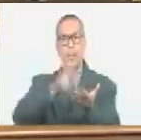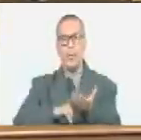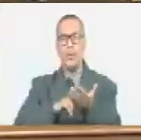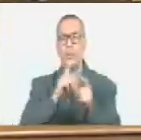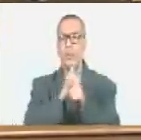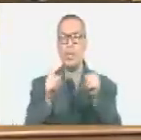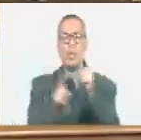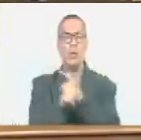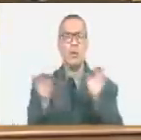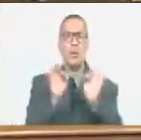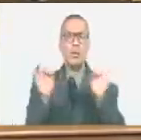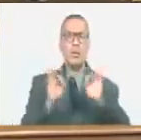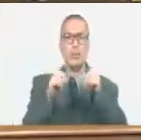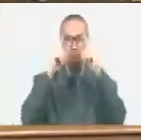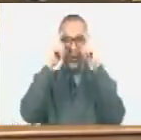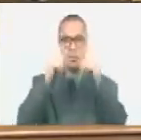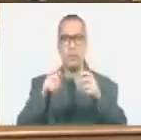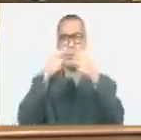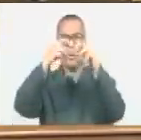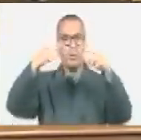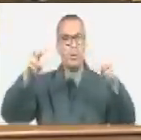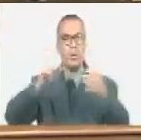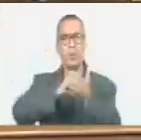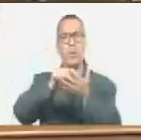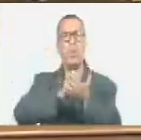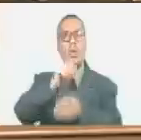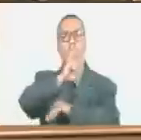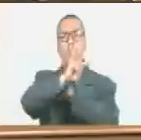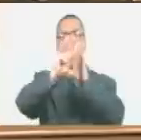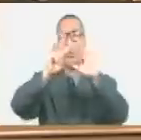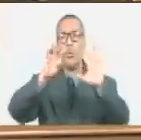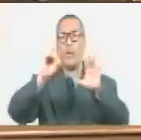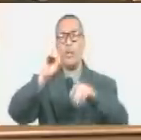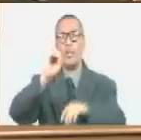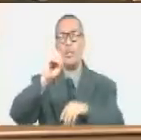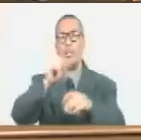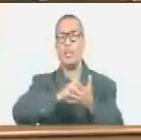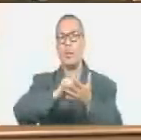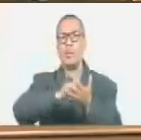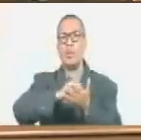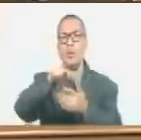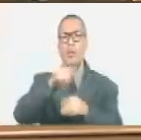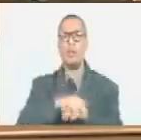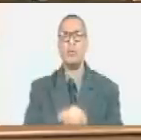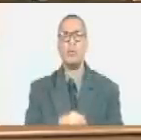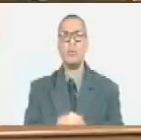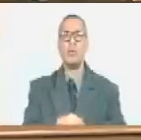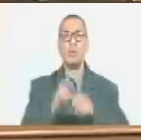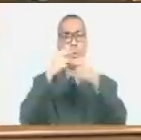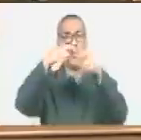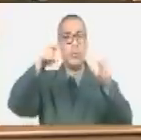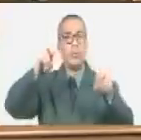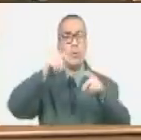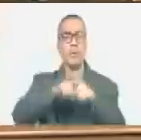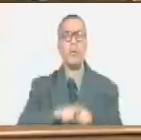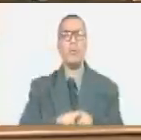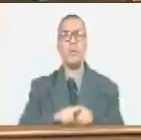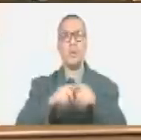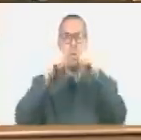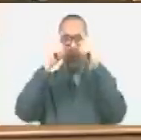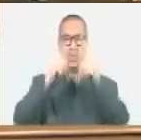sin modificación la denominación del epígrafe del artículo 40, quedando redactado de la siguiente manera. Epígrafe,